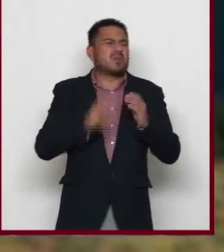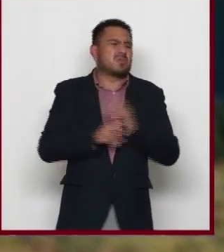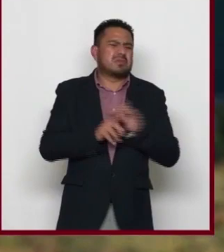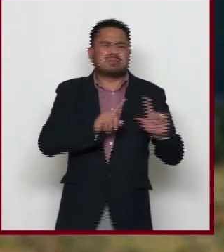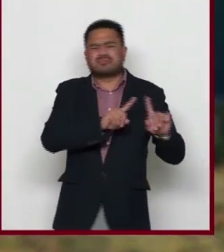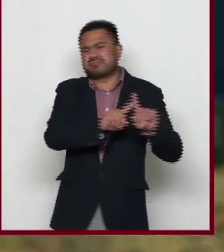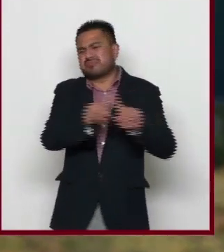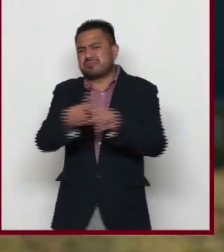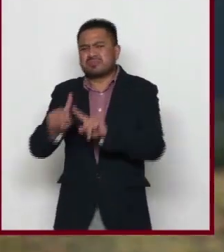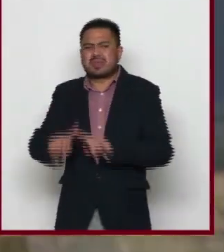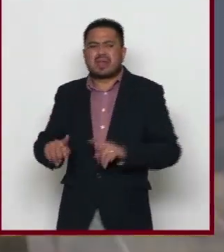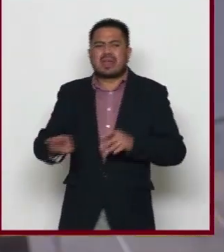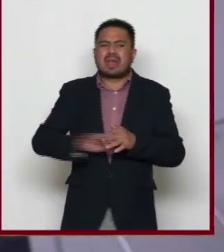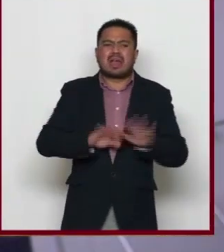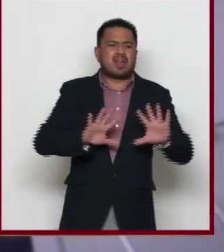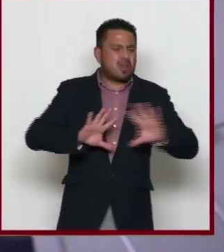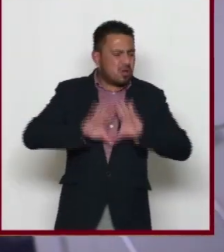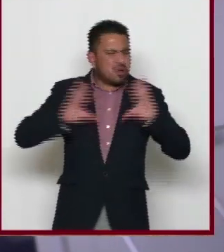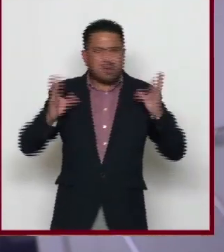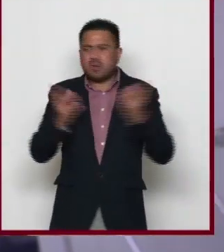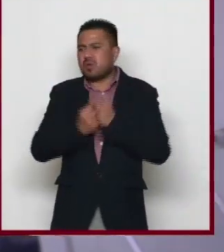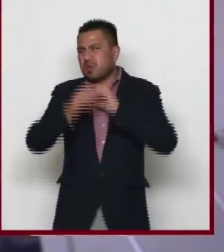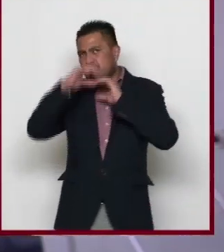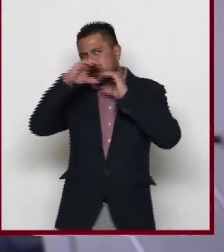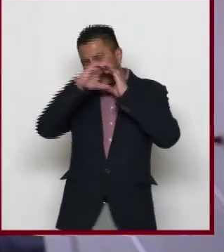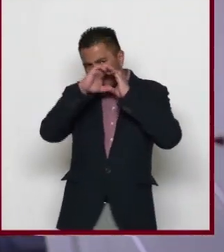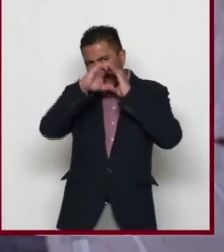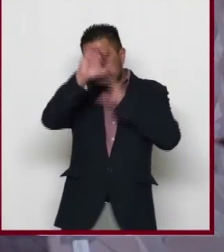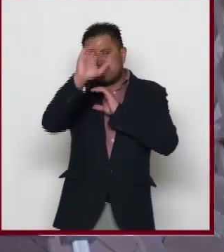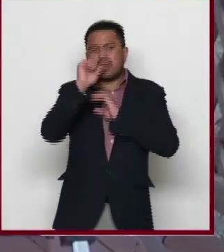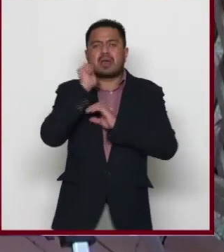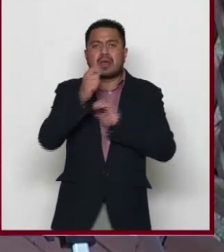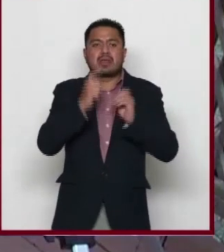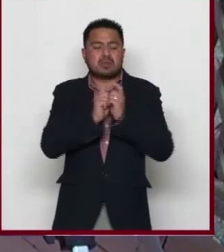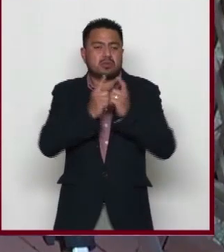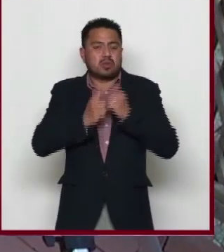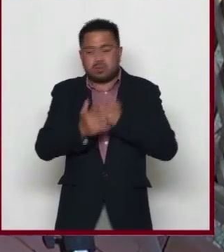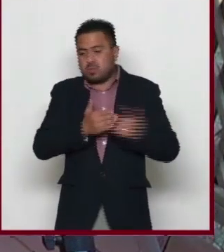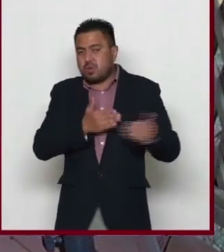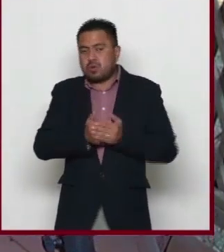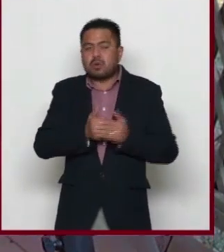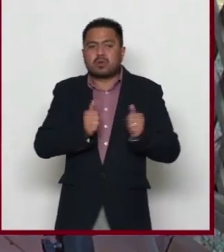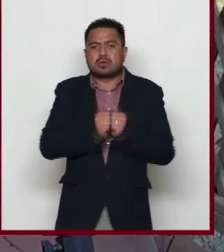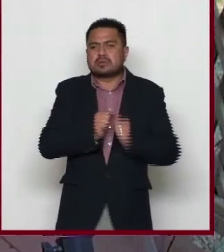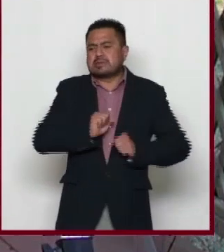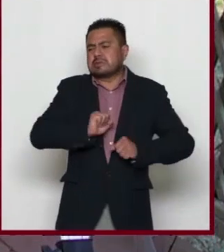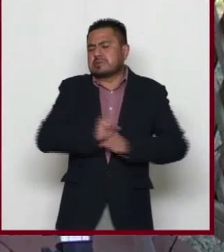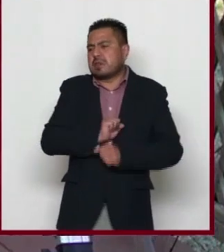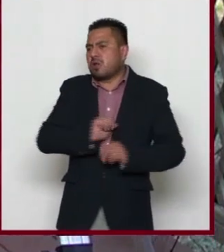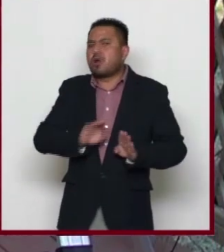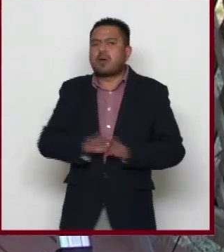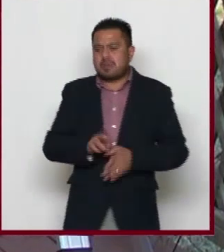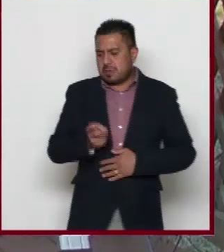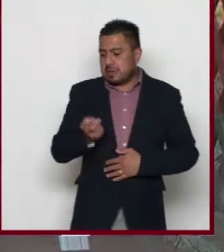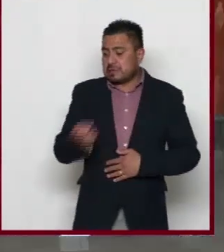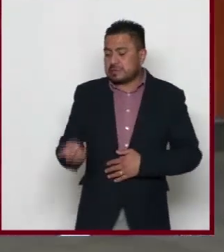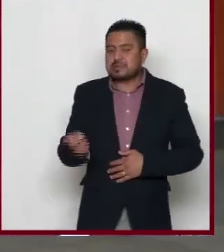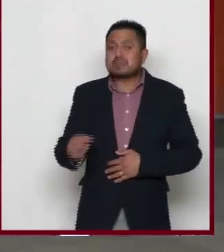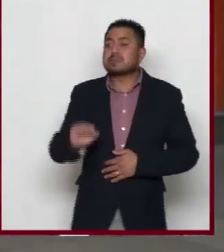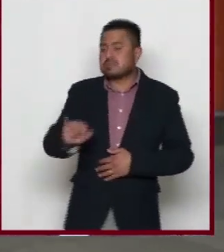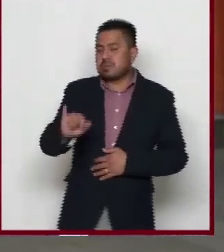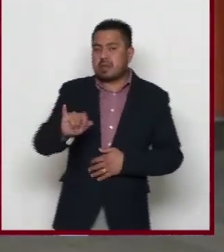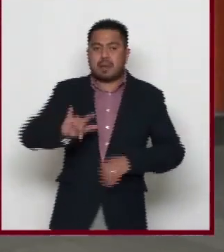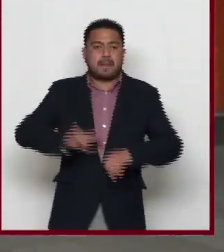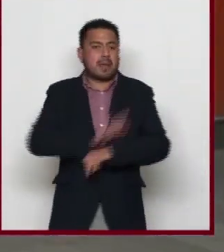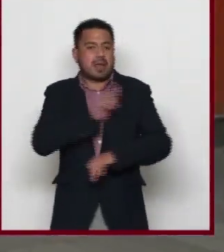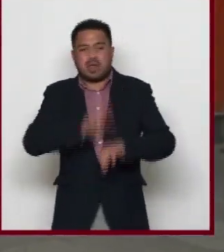casi todos los telescopios modernos han sido desarrollados a partir de un modelo simple como este. Sí, la mayoría de los telescopios del